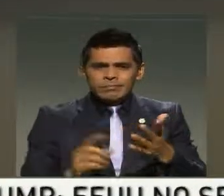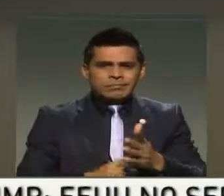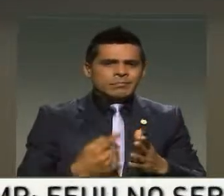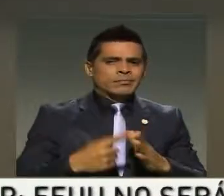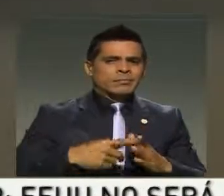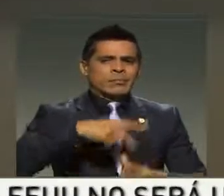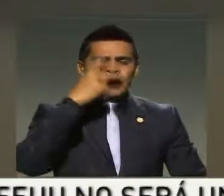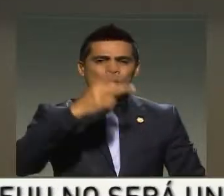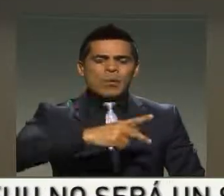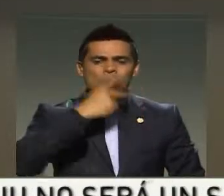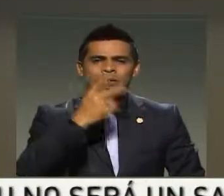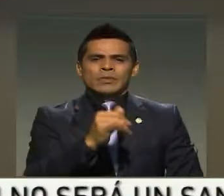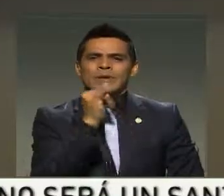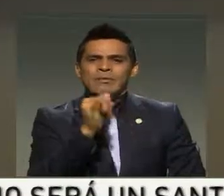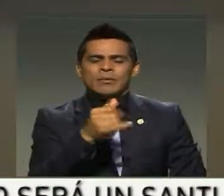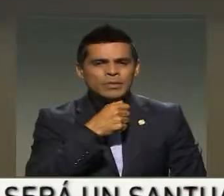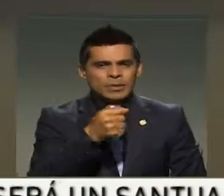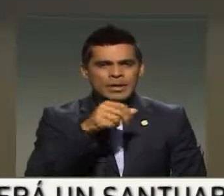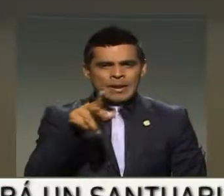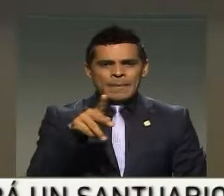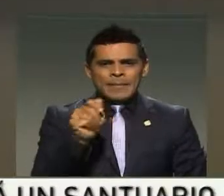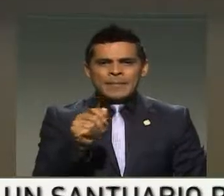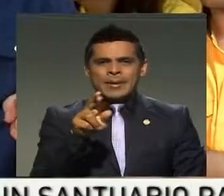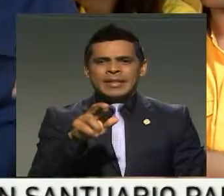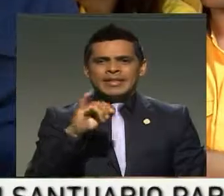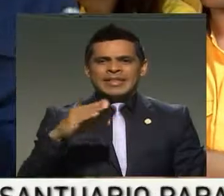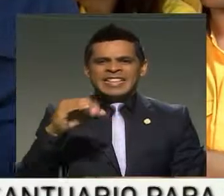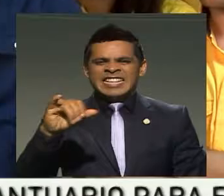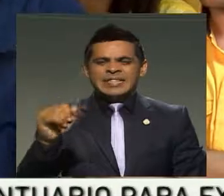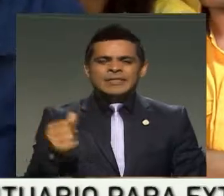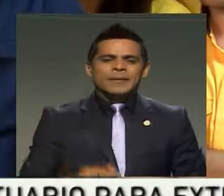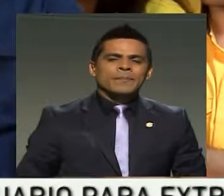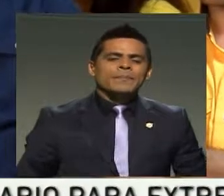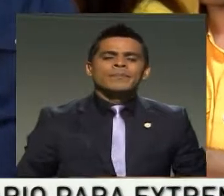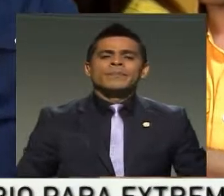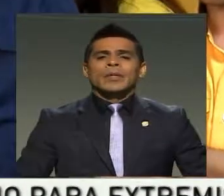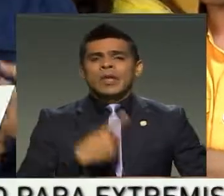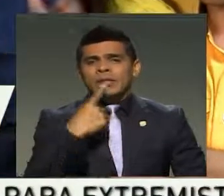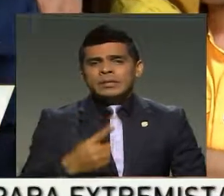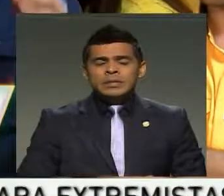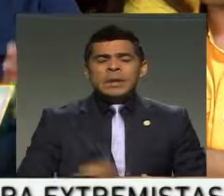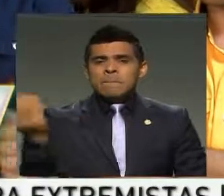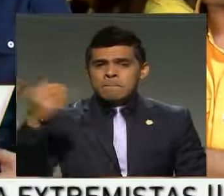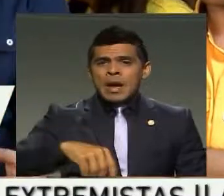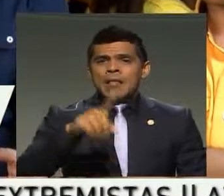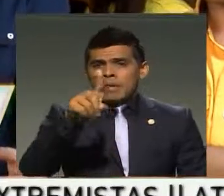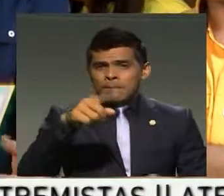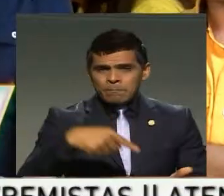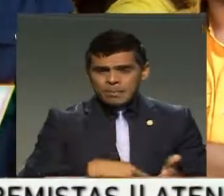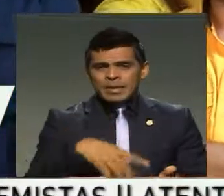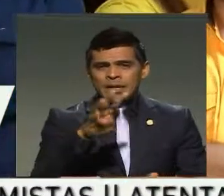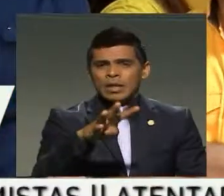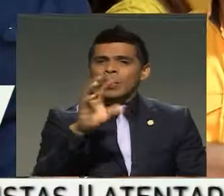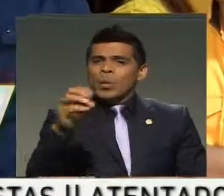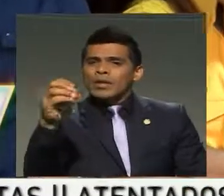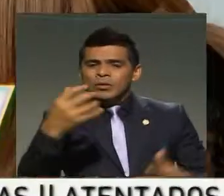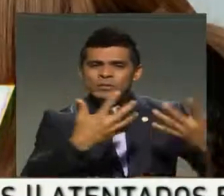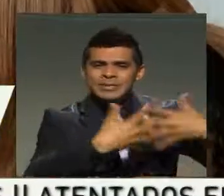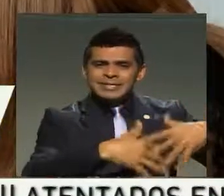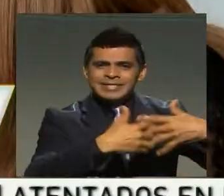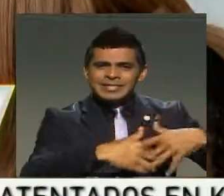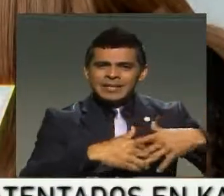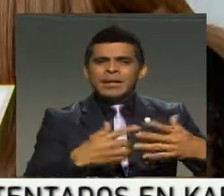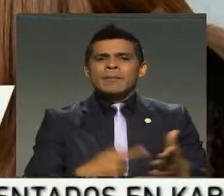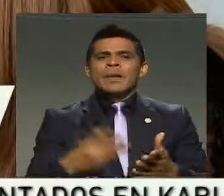partidos políticos. El informe lo tiene Patricia Bolívar. Facilitar al menos 1.400 máquinas y extender el lapso